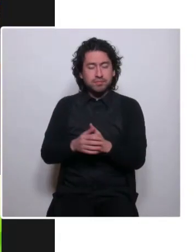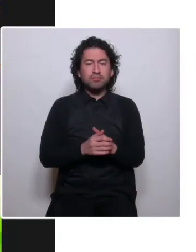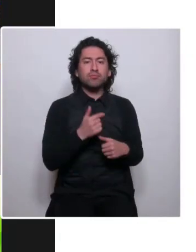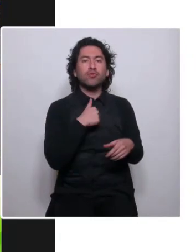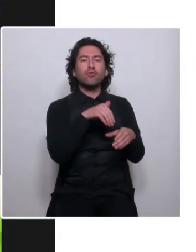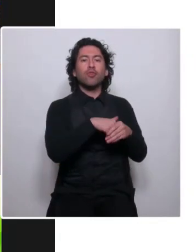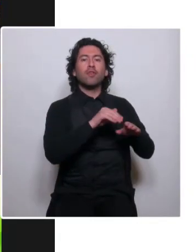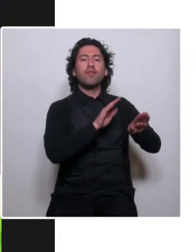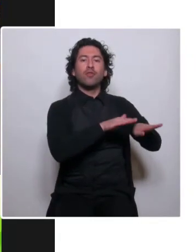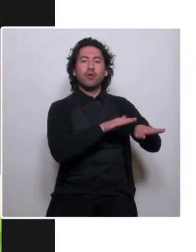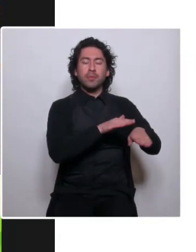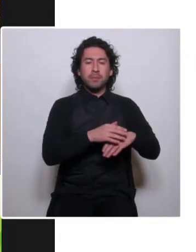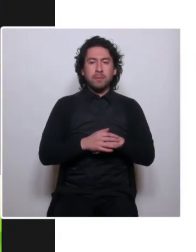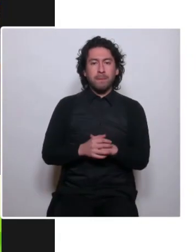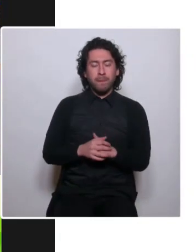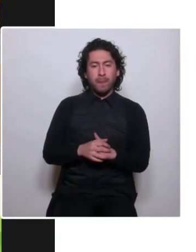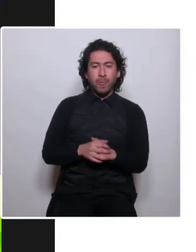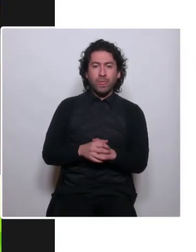Voto a favor, señor secretario.